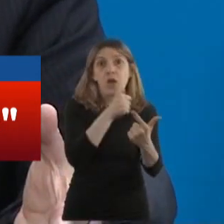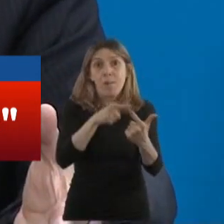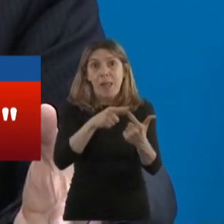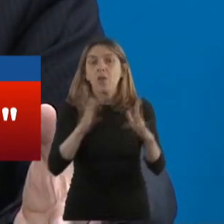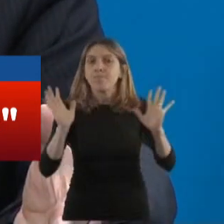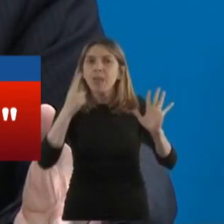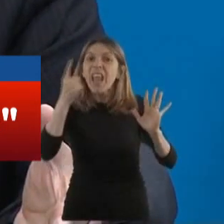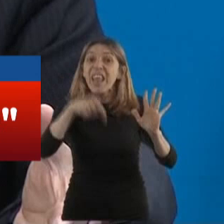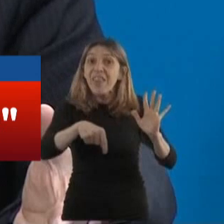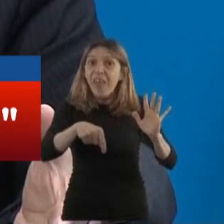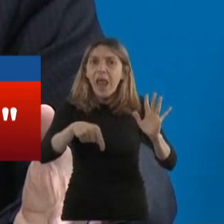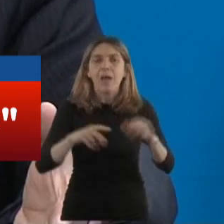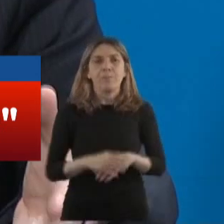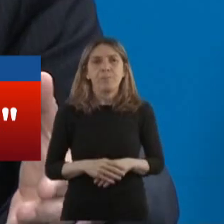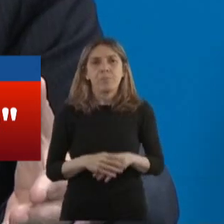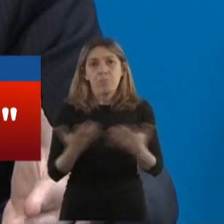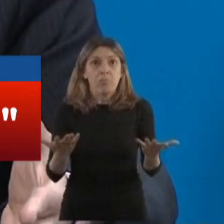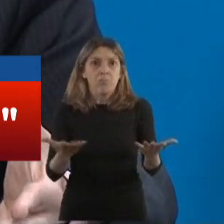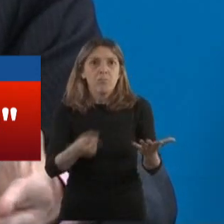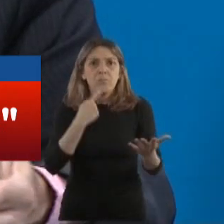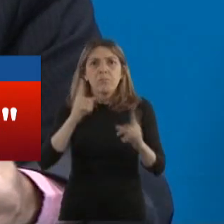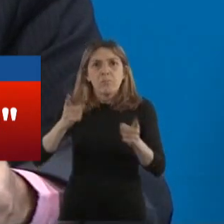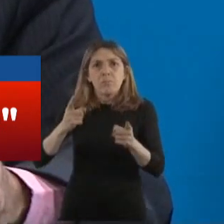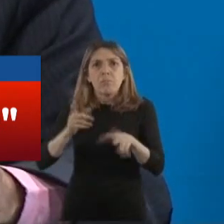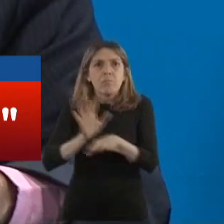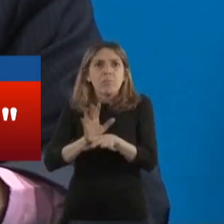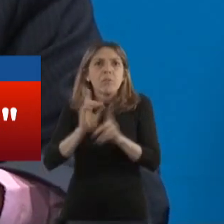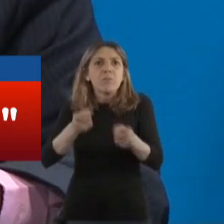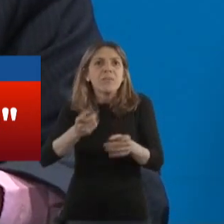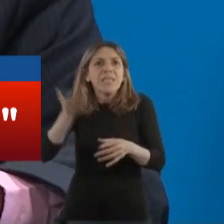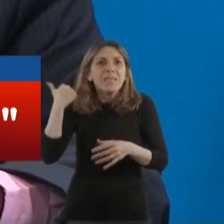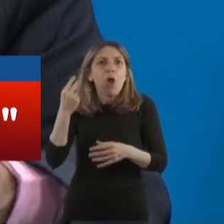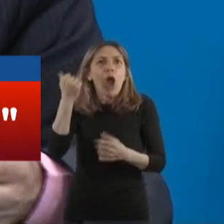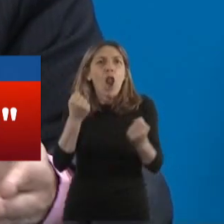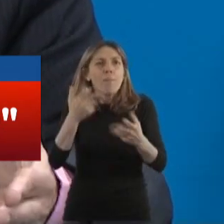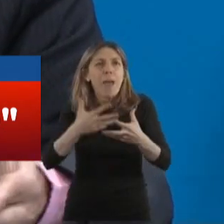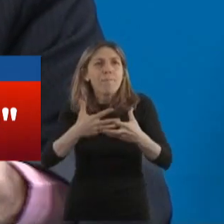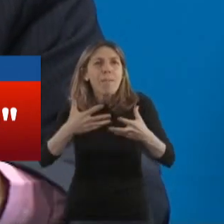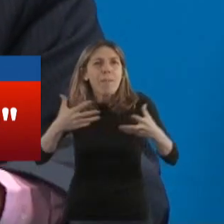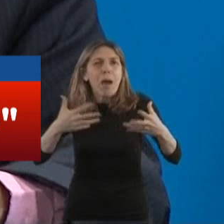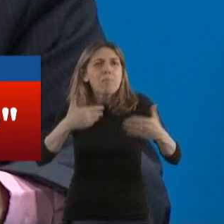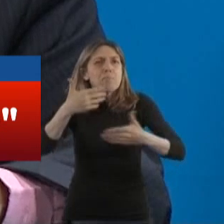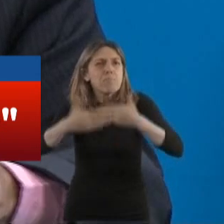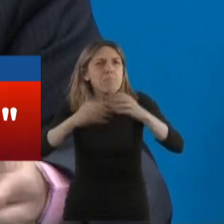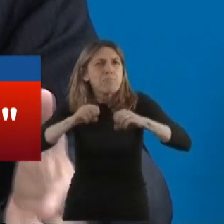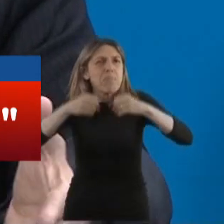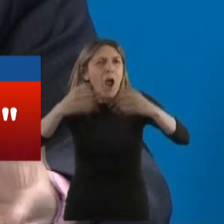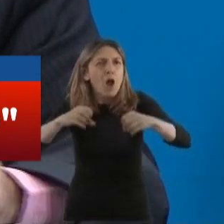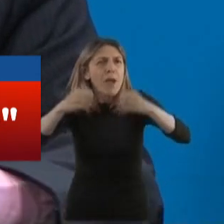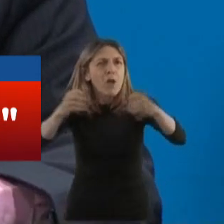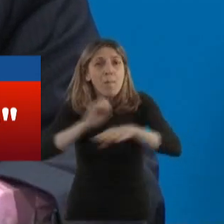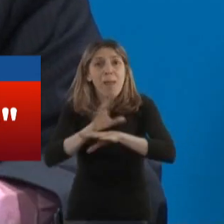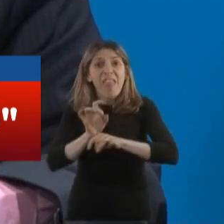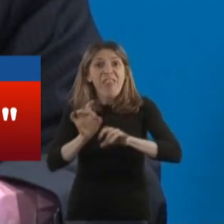La idea es precisamente que en un proceso de expansión como el que está viviendo la economía y de salida de la pandemia, donde el pueblo